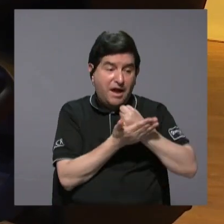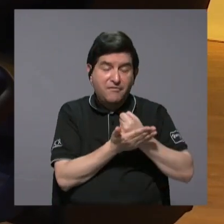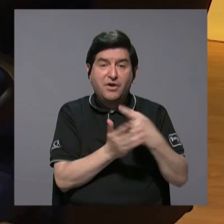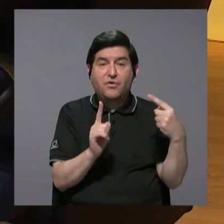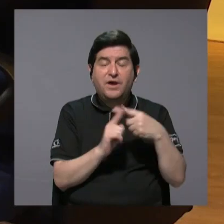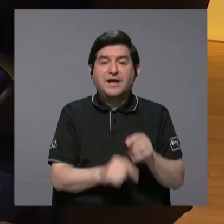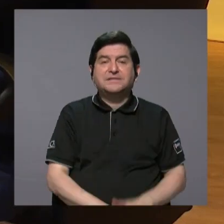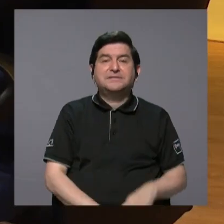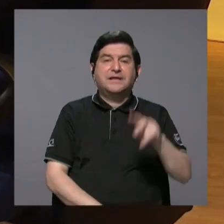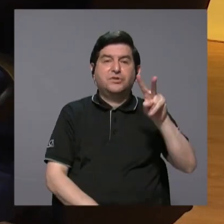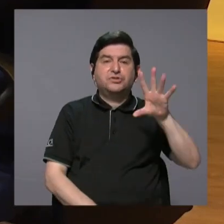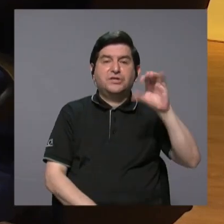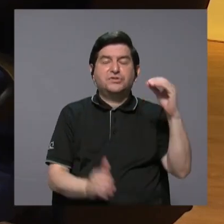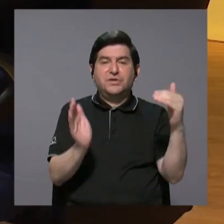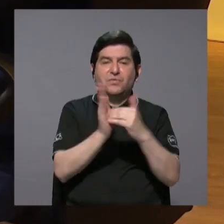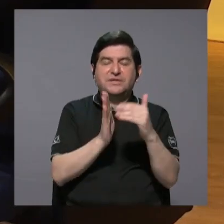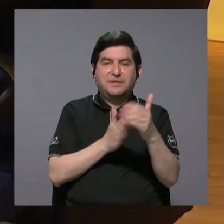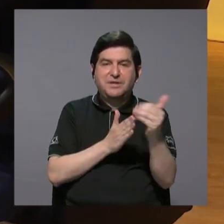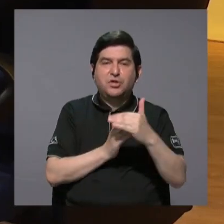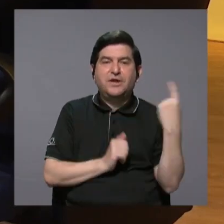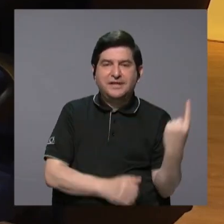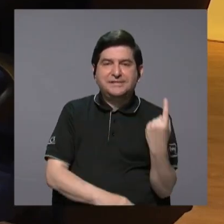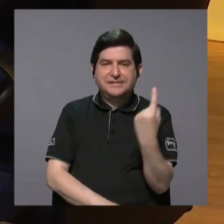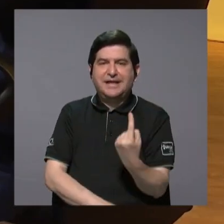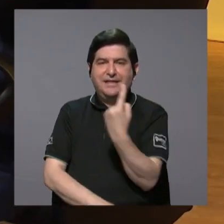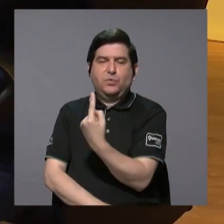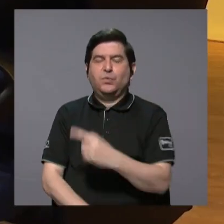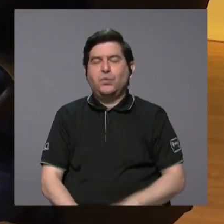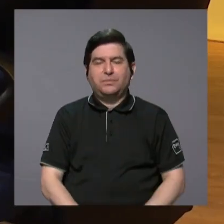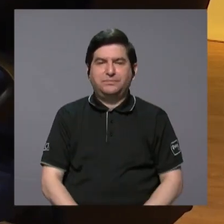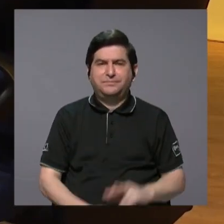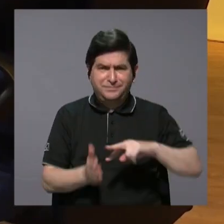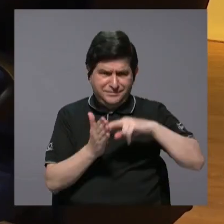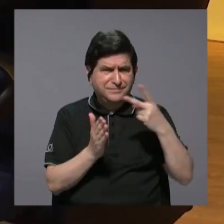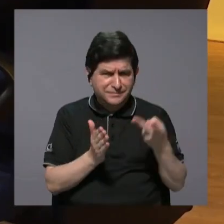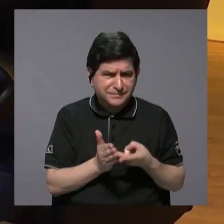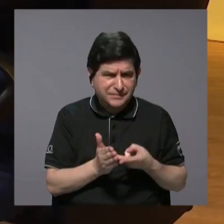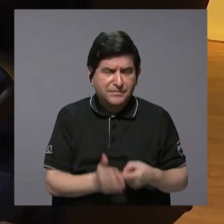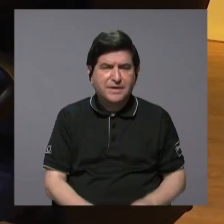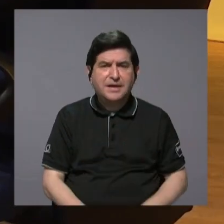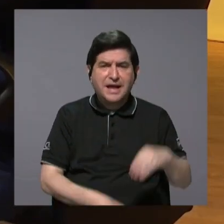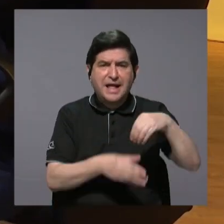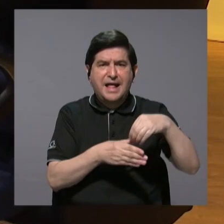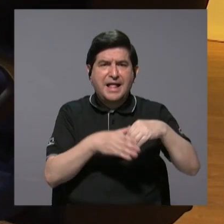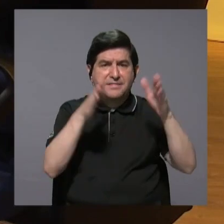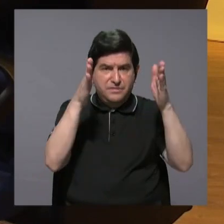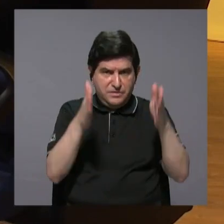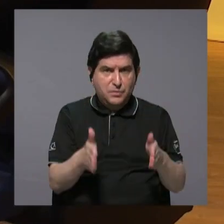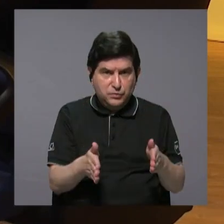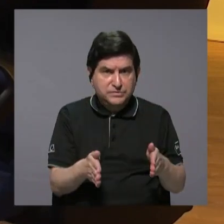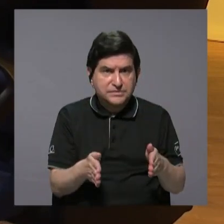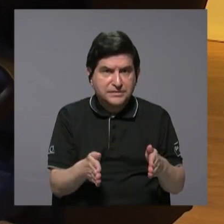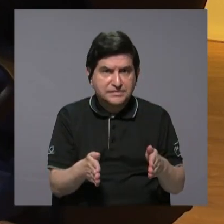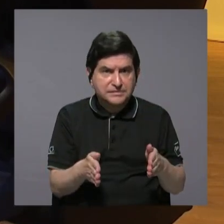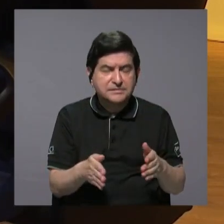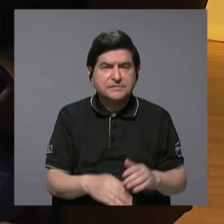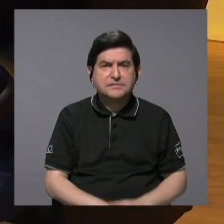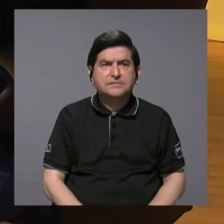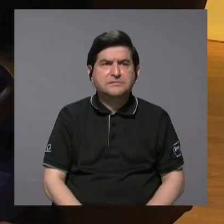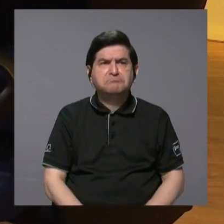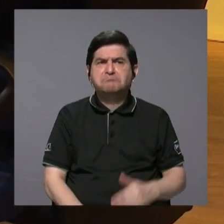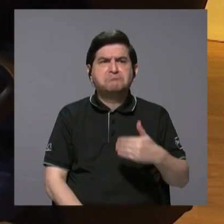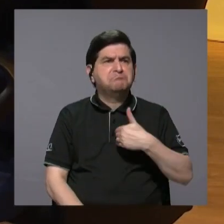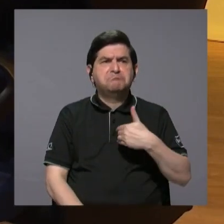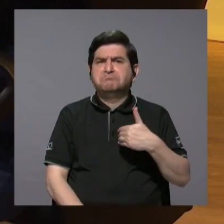hasta 250 mil dólares cada uno. Estamos hablando de depositantes que no